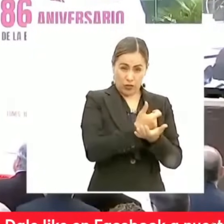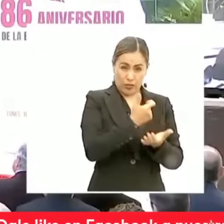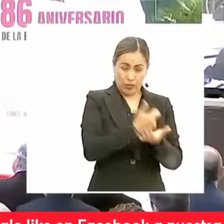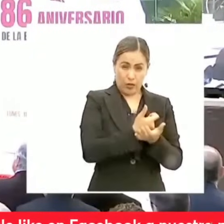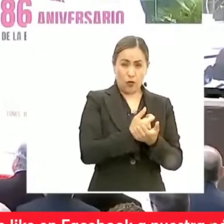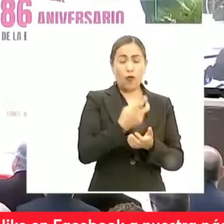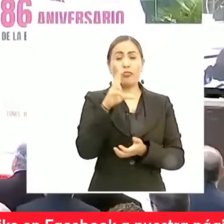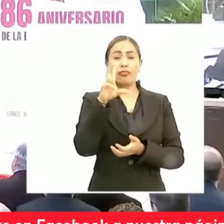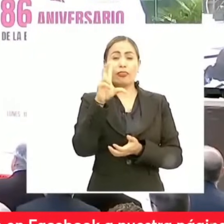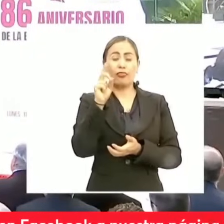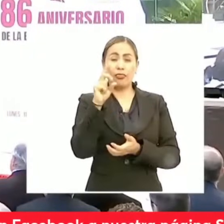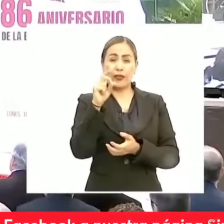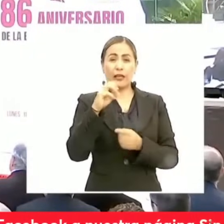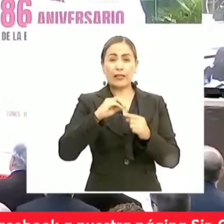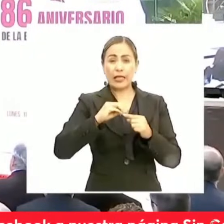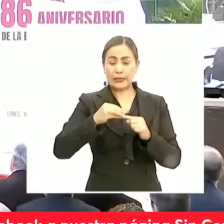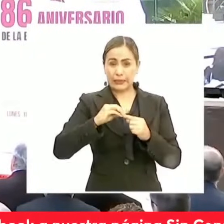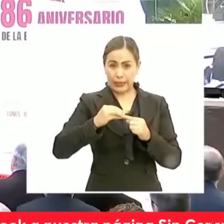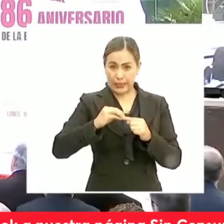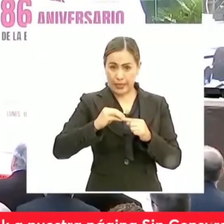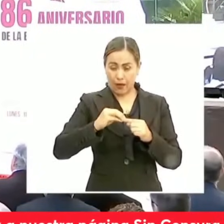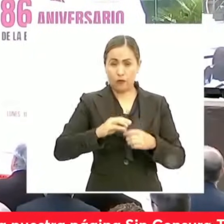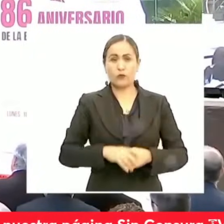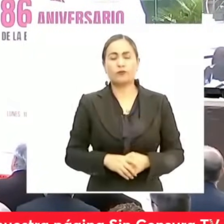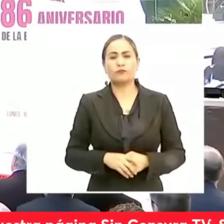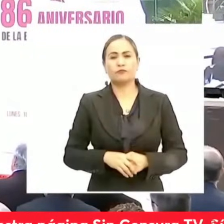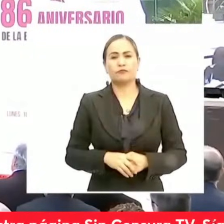nacional provenían de la industria petrolera.